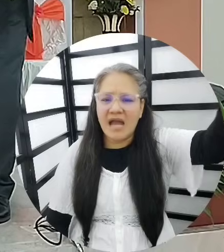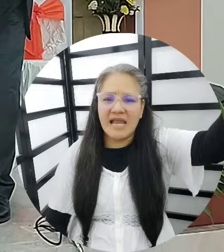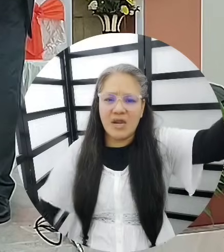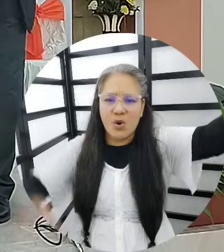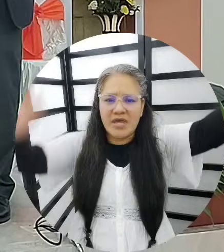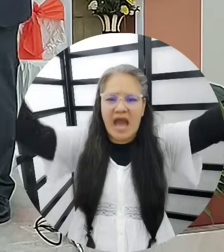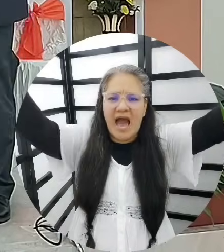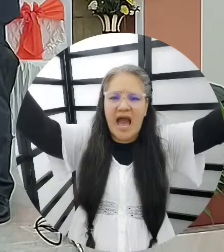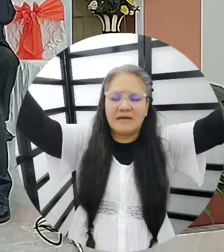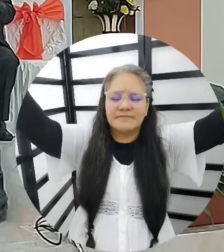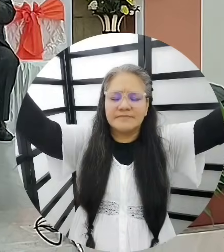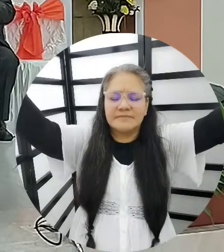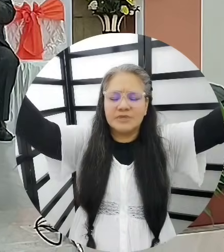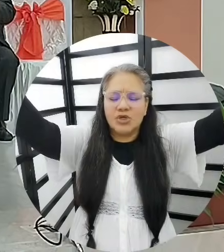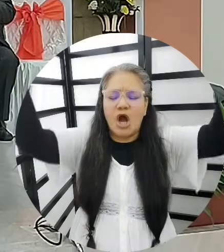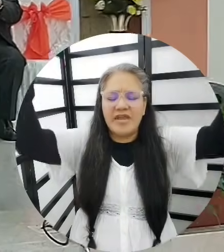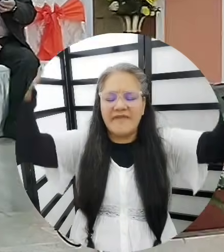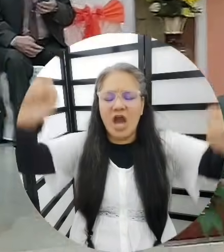de Dios.